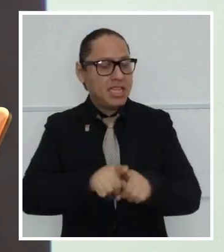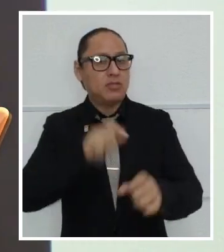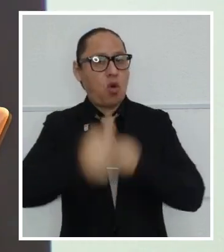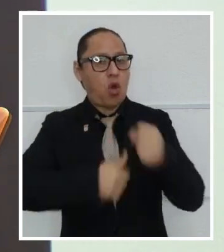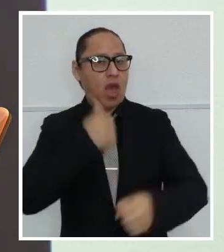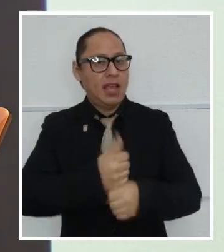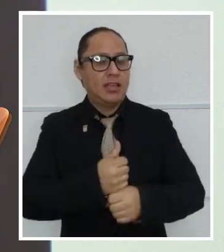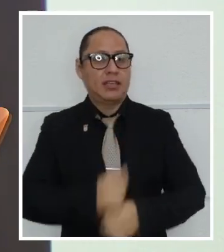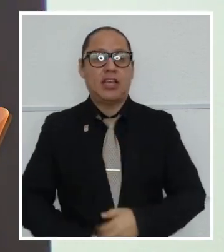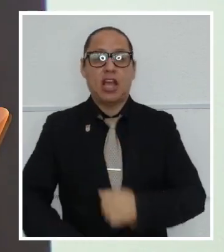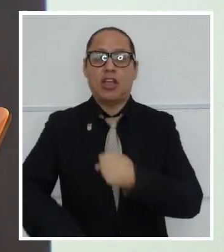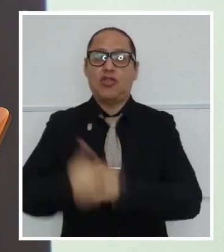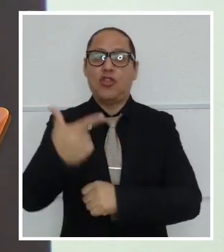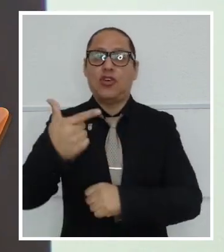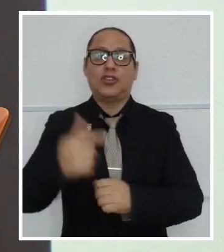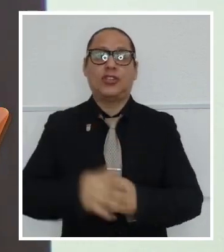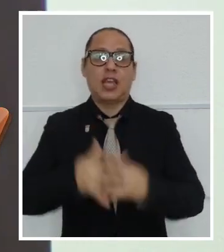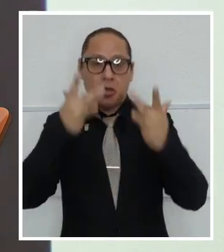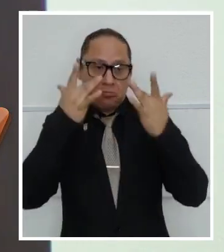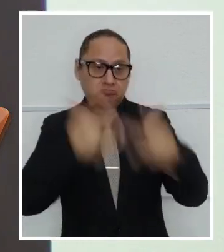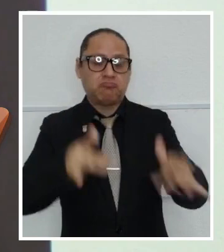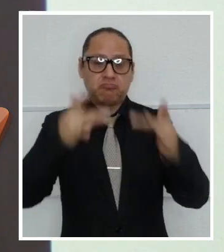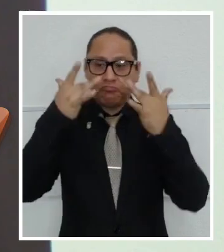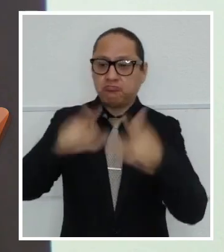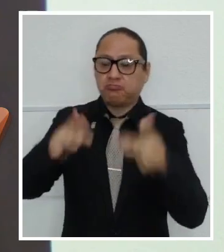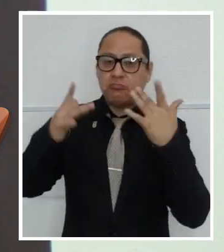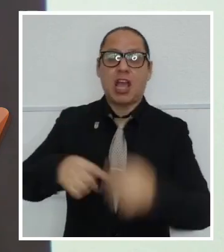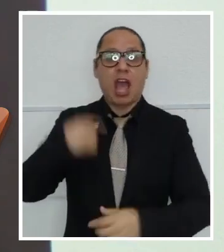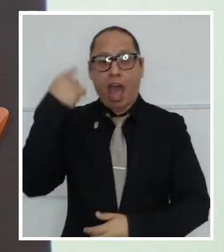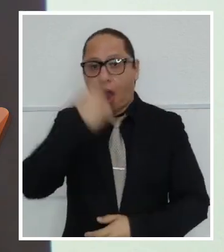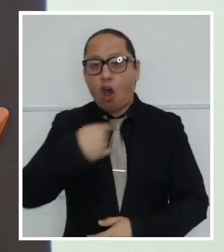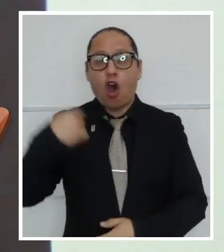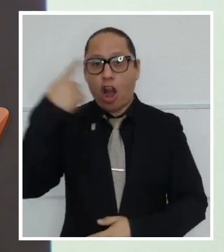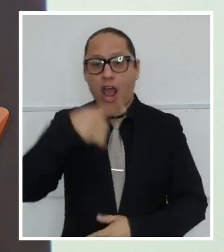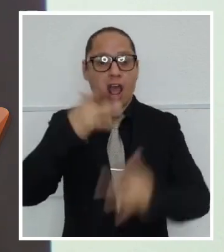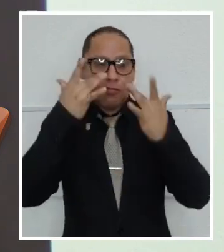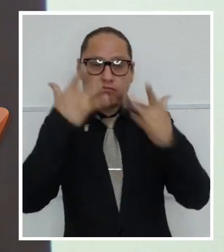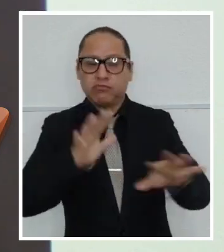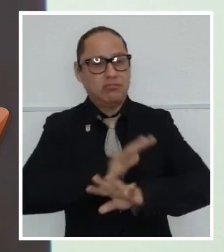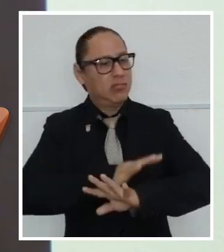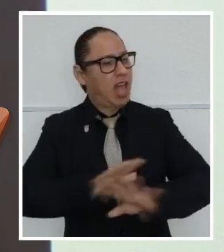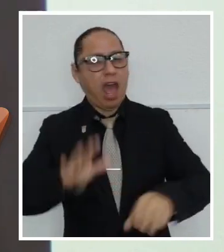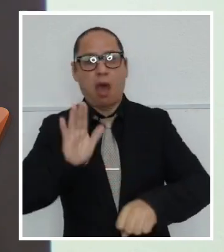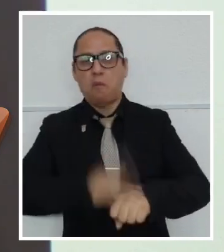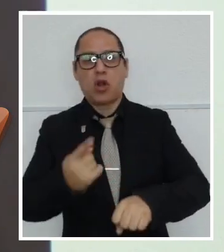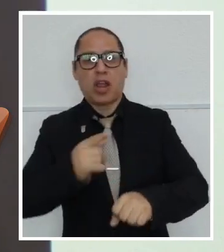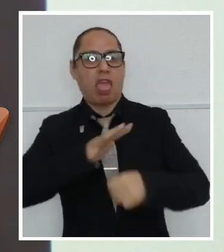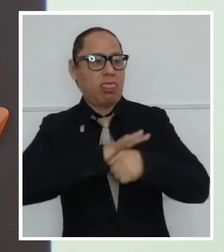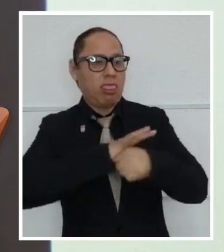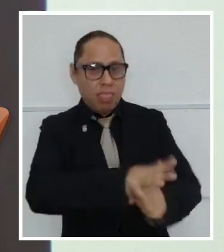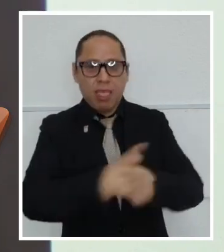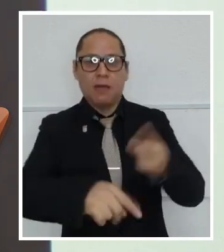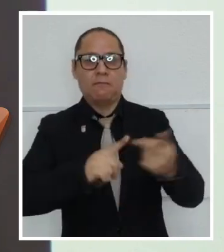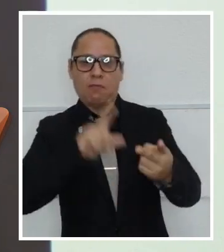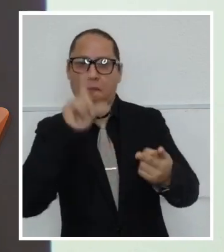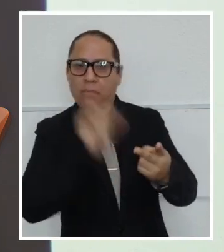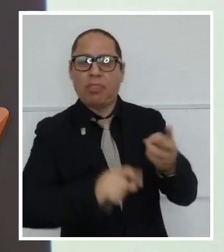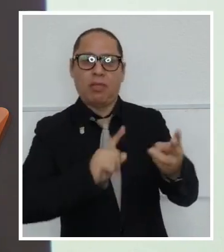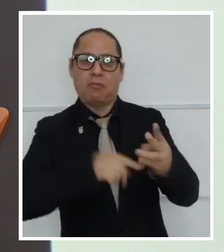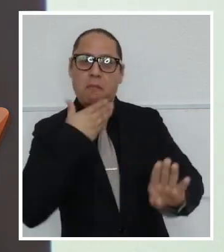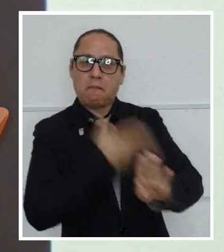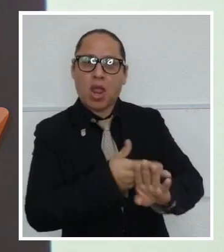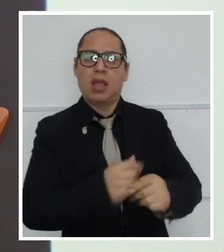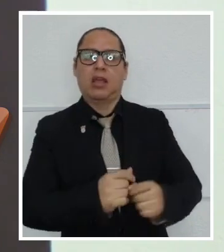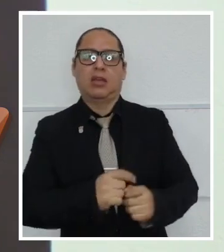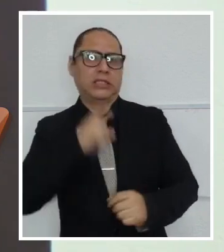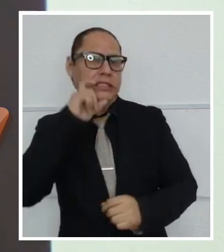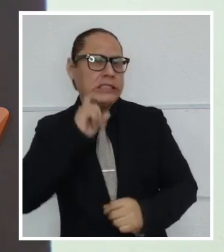reportaron 12 renuncias cada hora por acoso laboral y discriminación representando al año